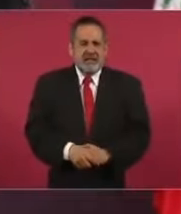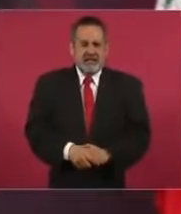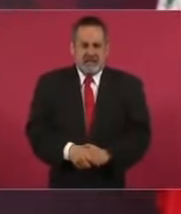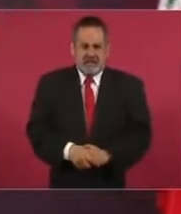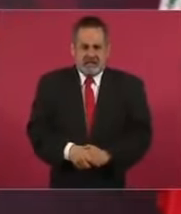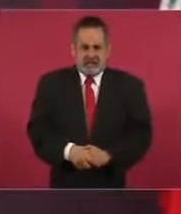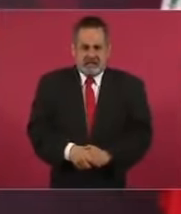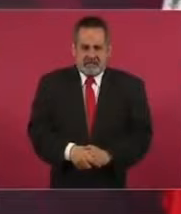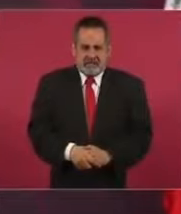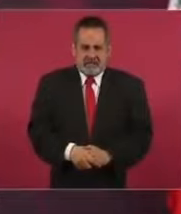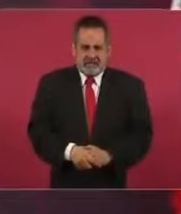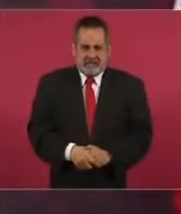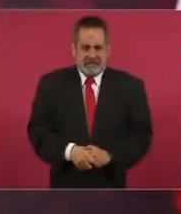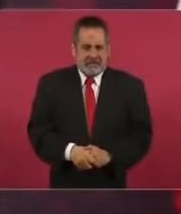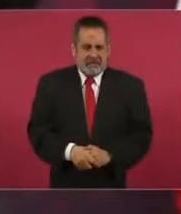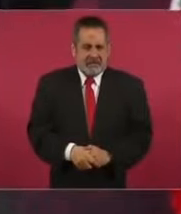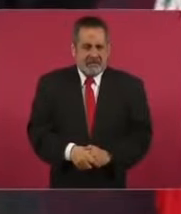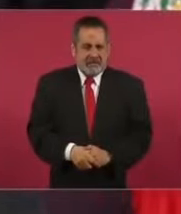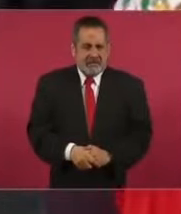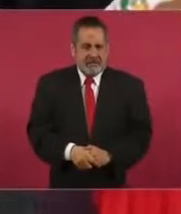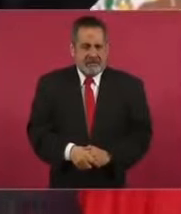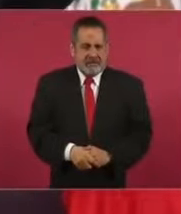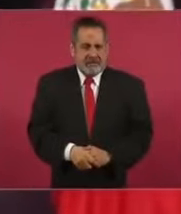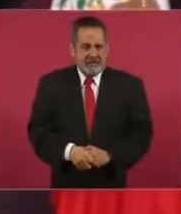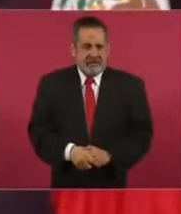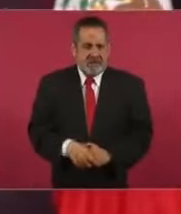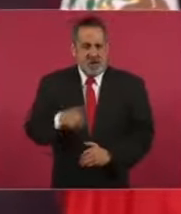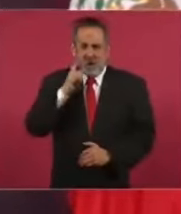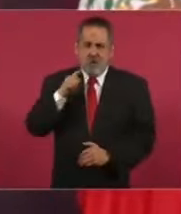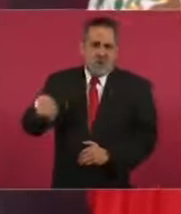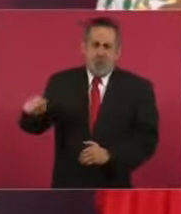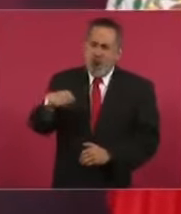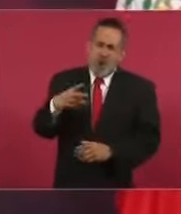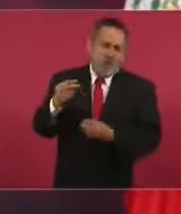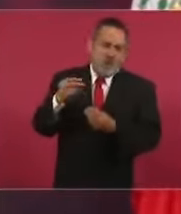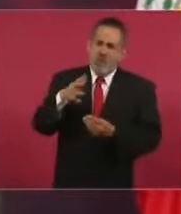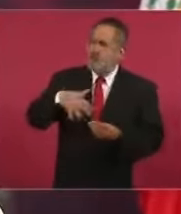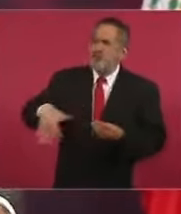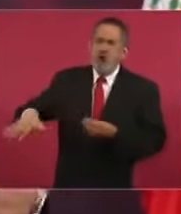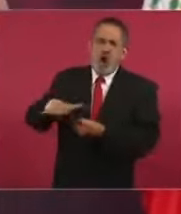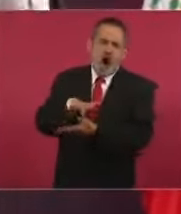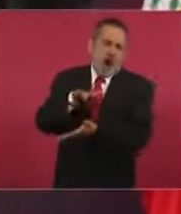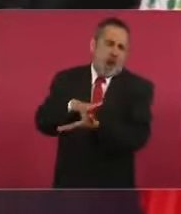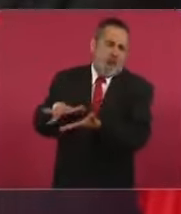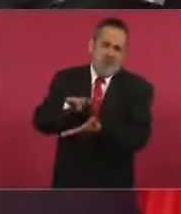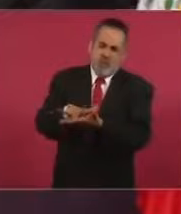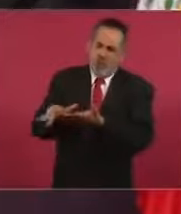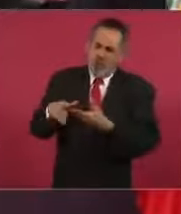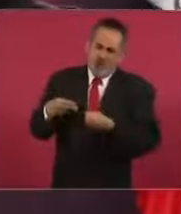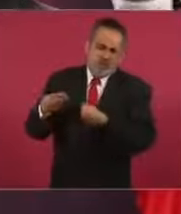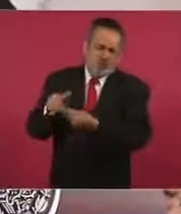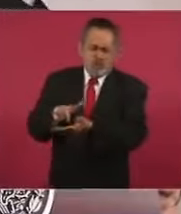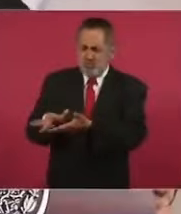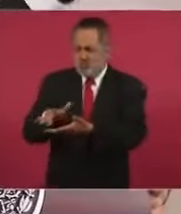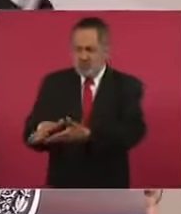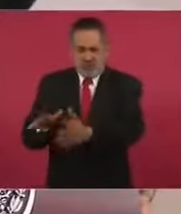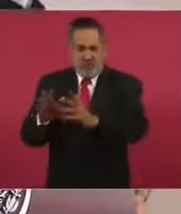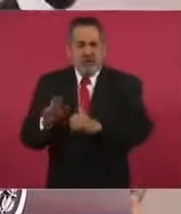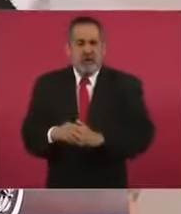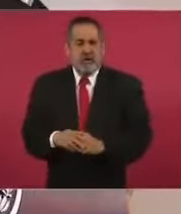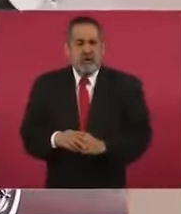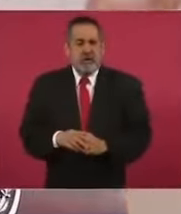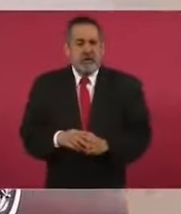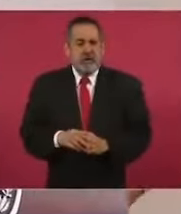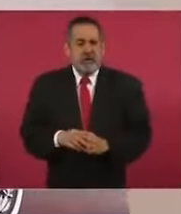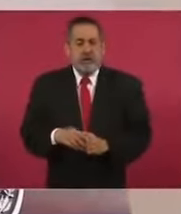no va a tener mucho apoyo, porque en el